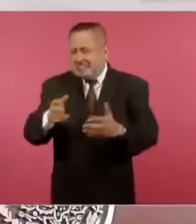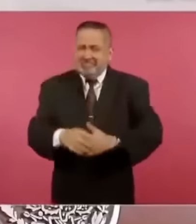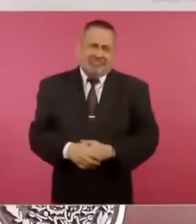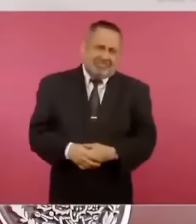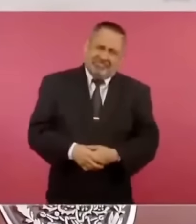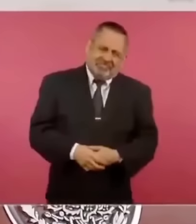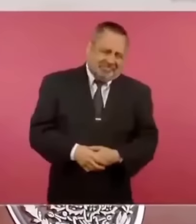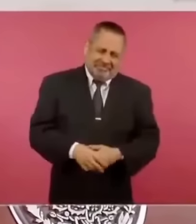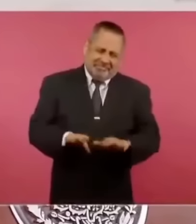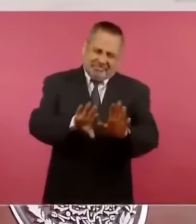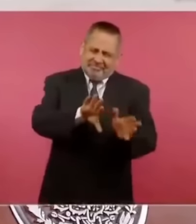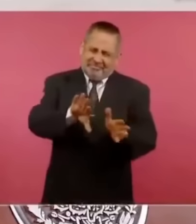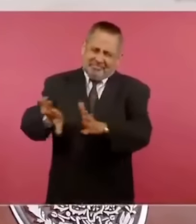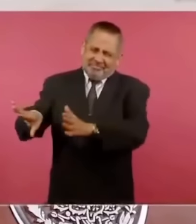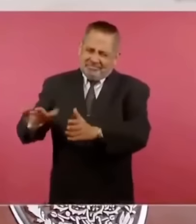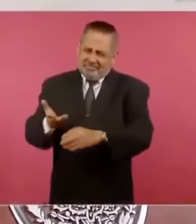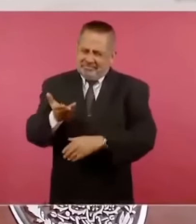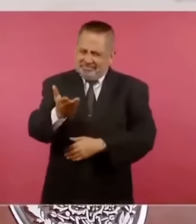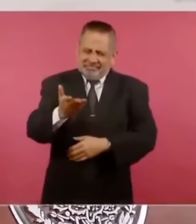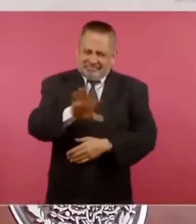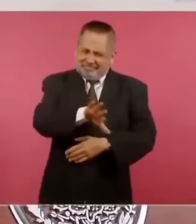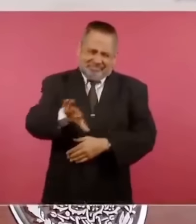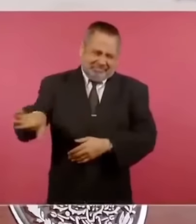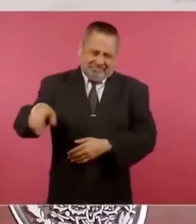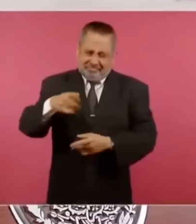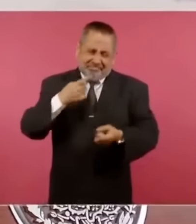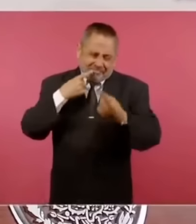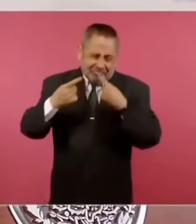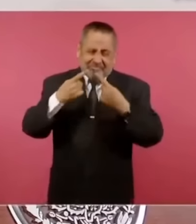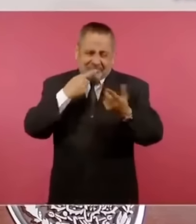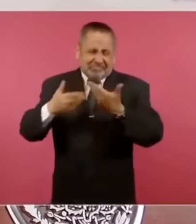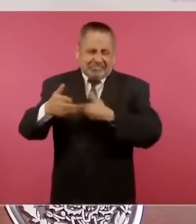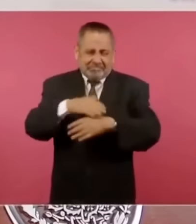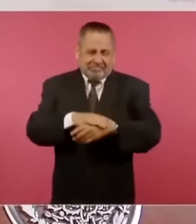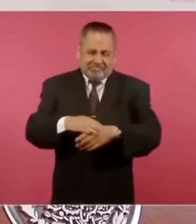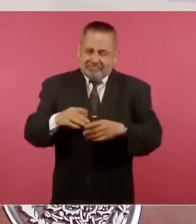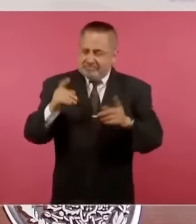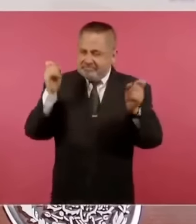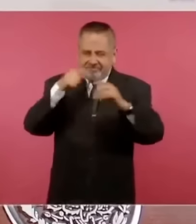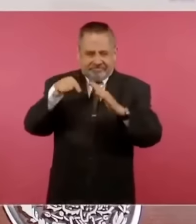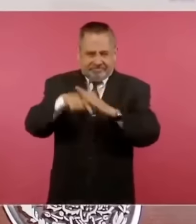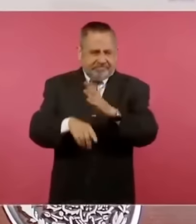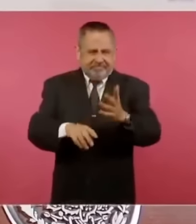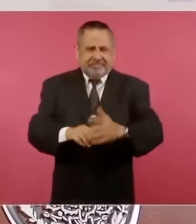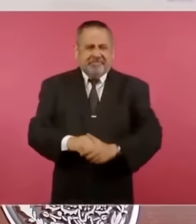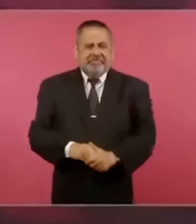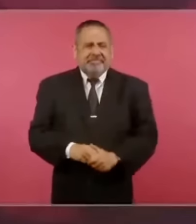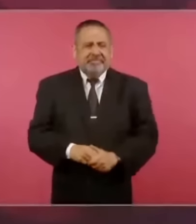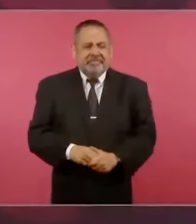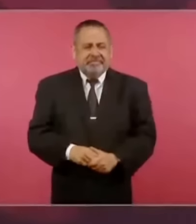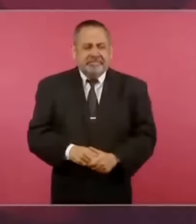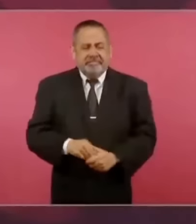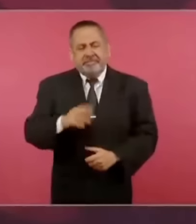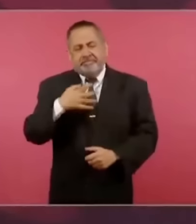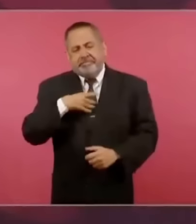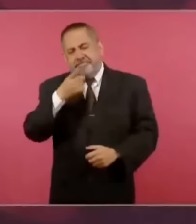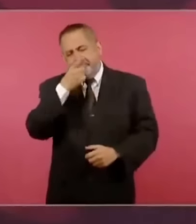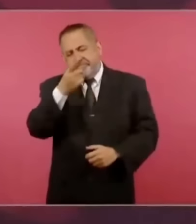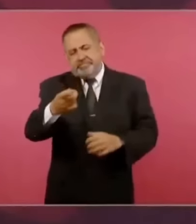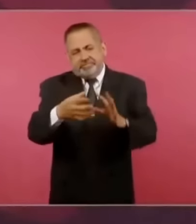meter, sí, en Honduras. Nada más decirte